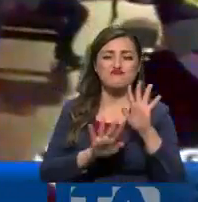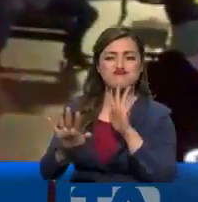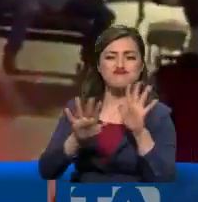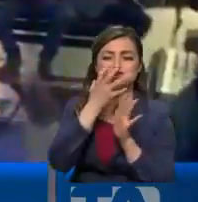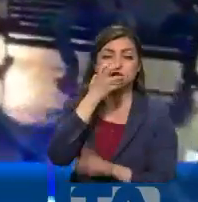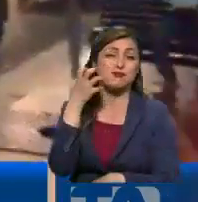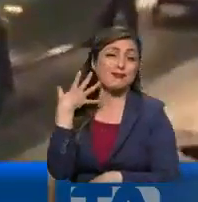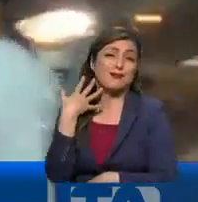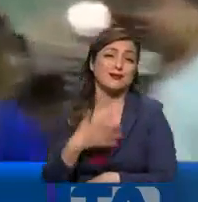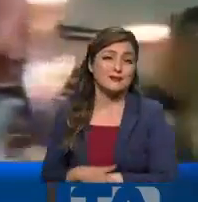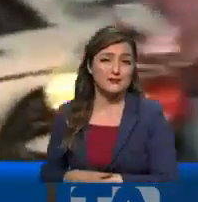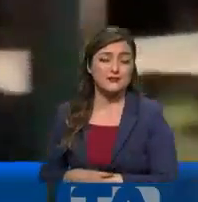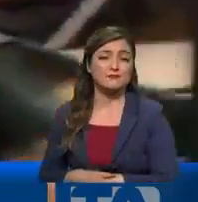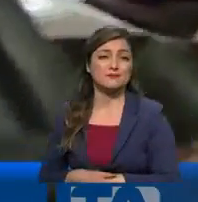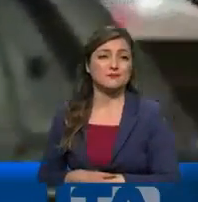mascarilla.